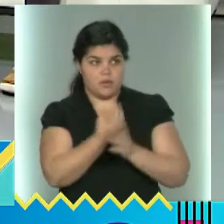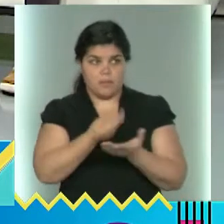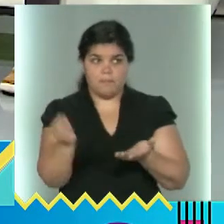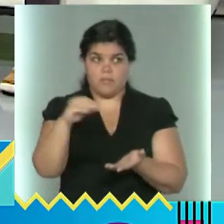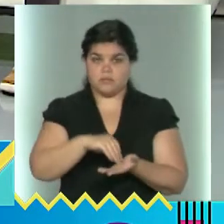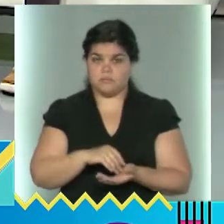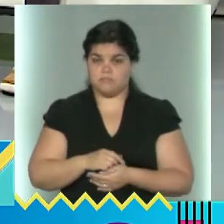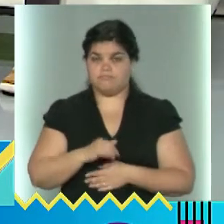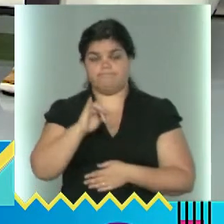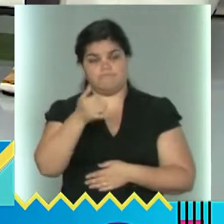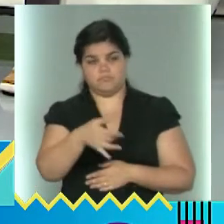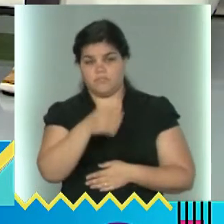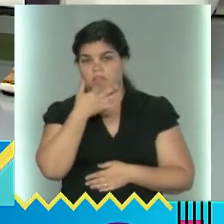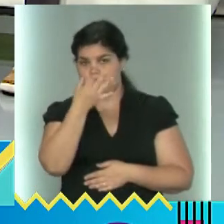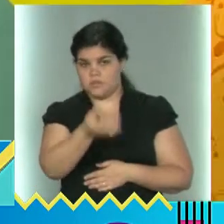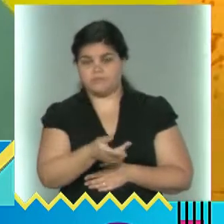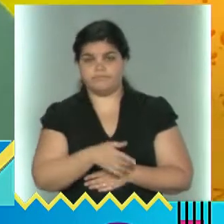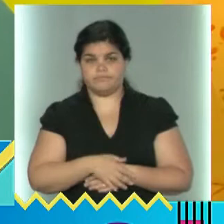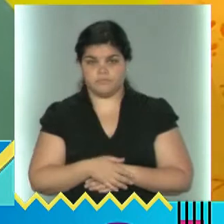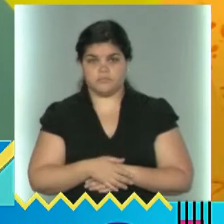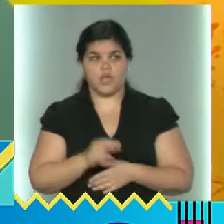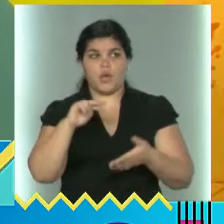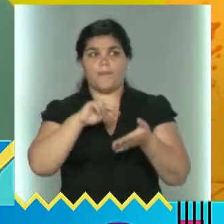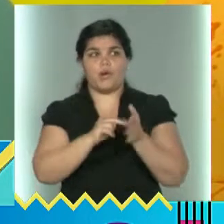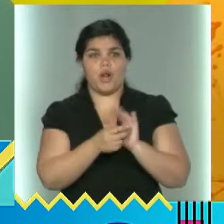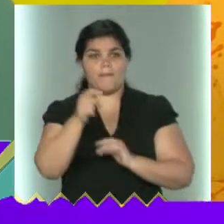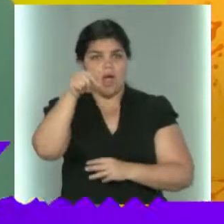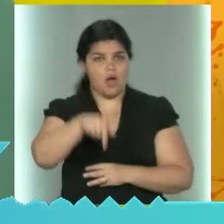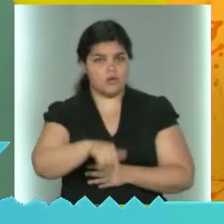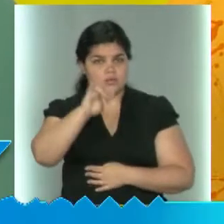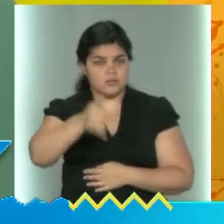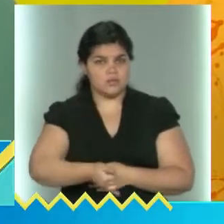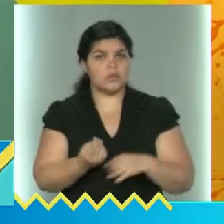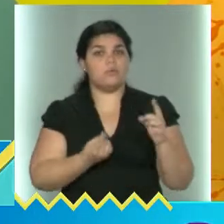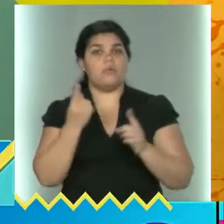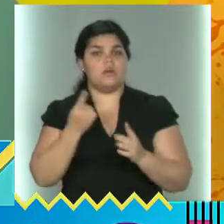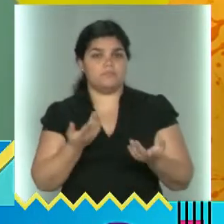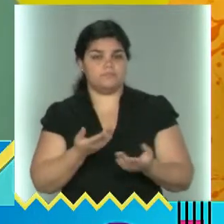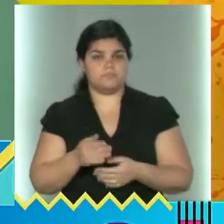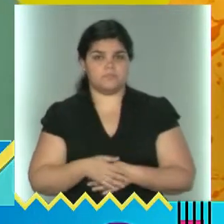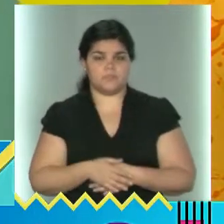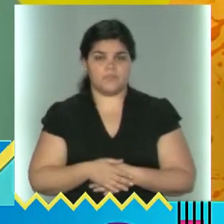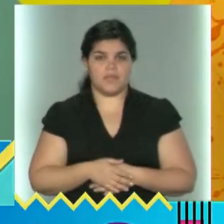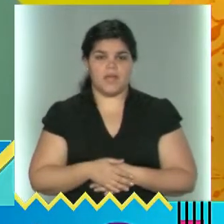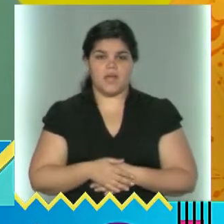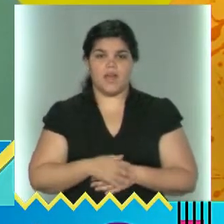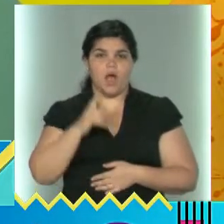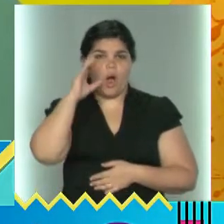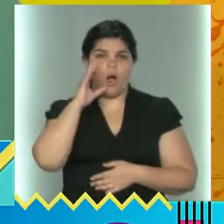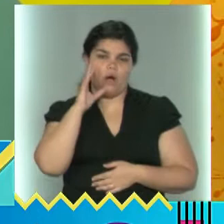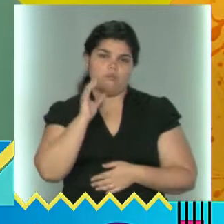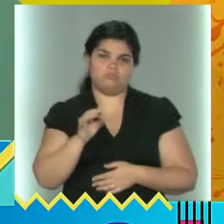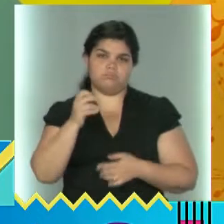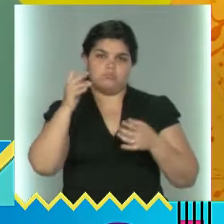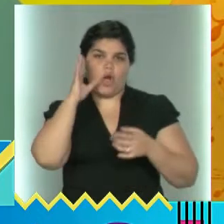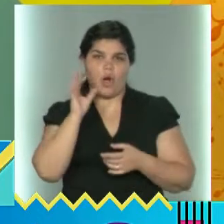verdad. Uno de los grandes problemas que existe hoy día es que el paradigma educativo sigue siendo el